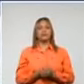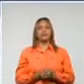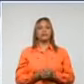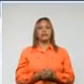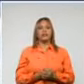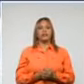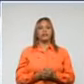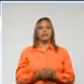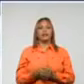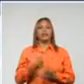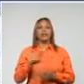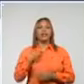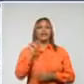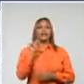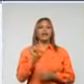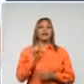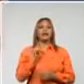de